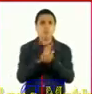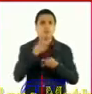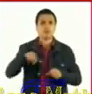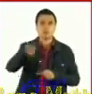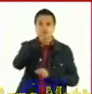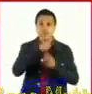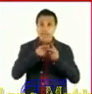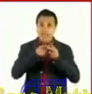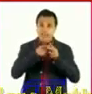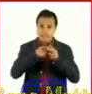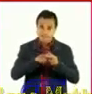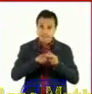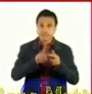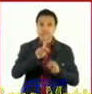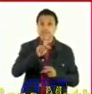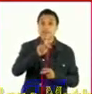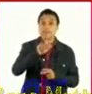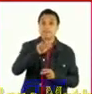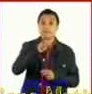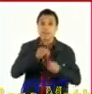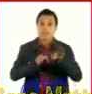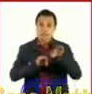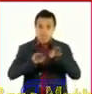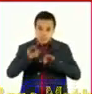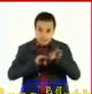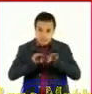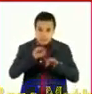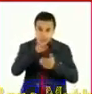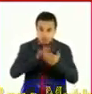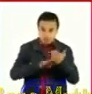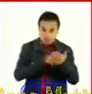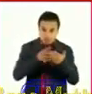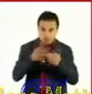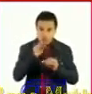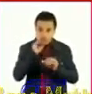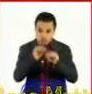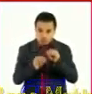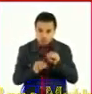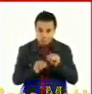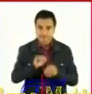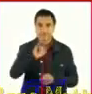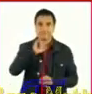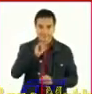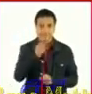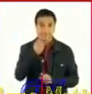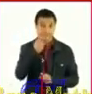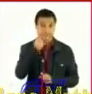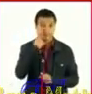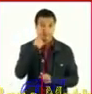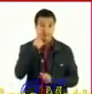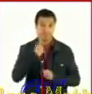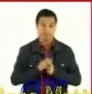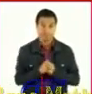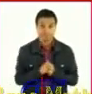a hacer nuestro plan de trabajo. Sí, es que mira,